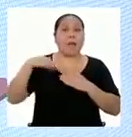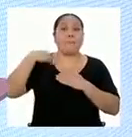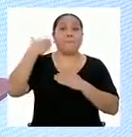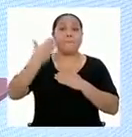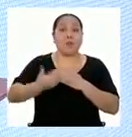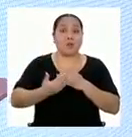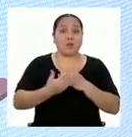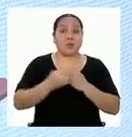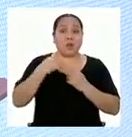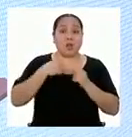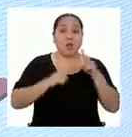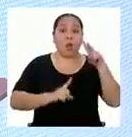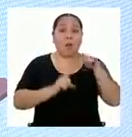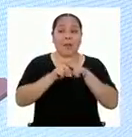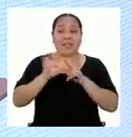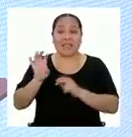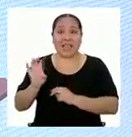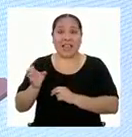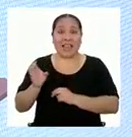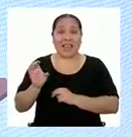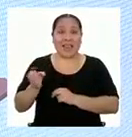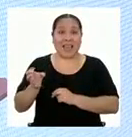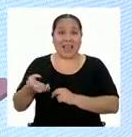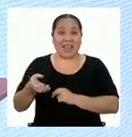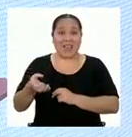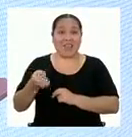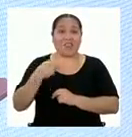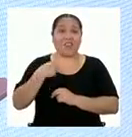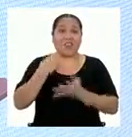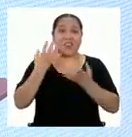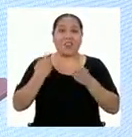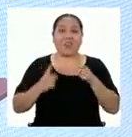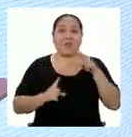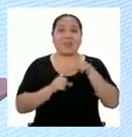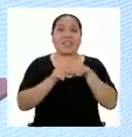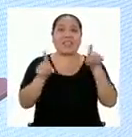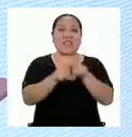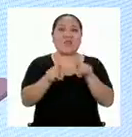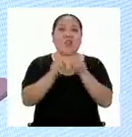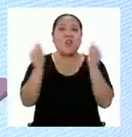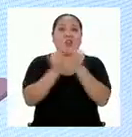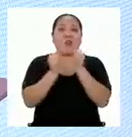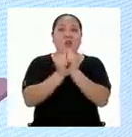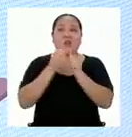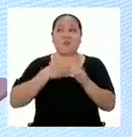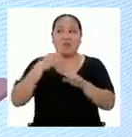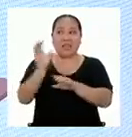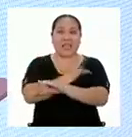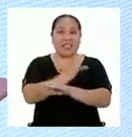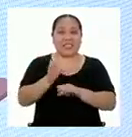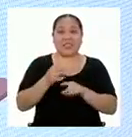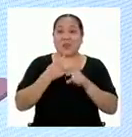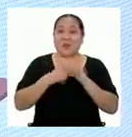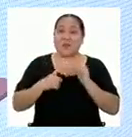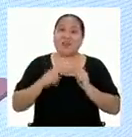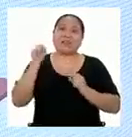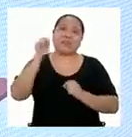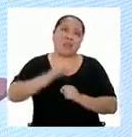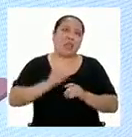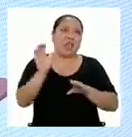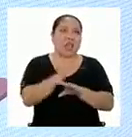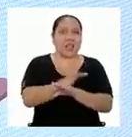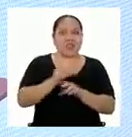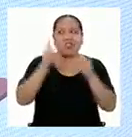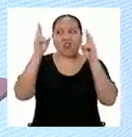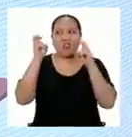próxima vez que aparezca en la radio, quiero que sea con una de mis canciones. Pero claro, canciones que tengan